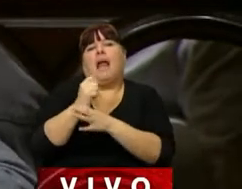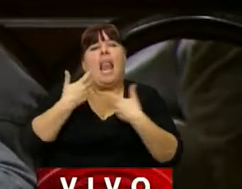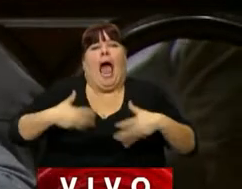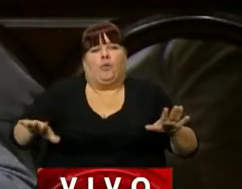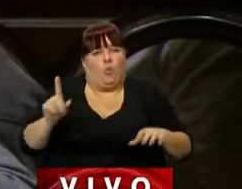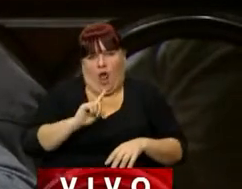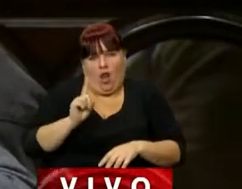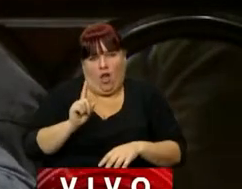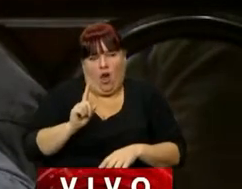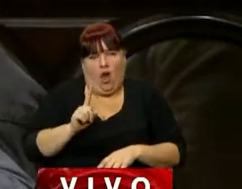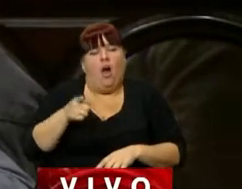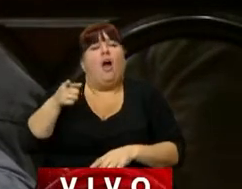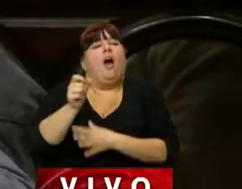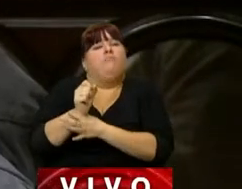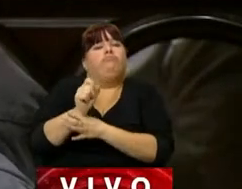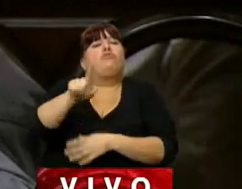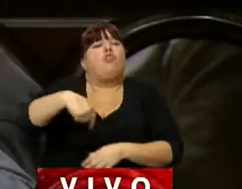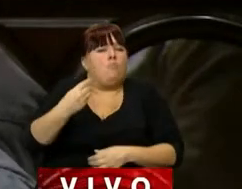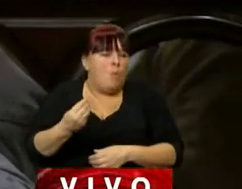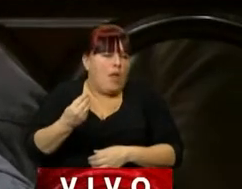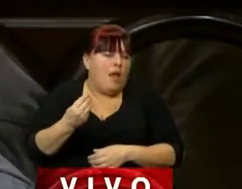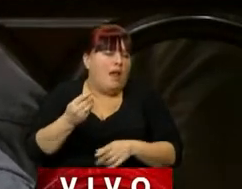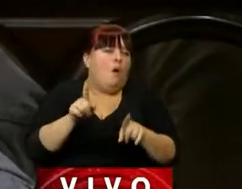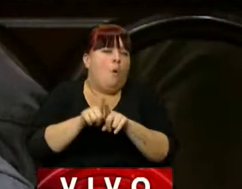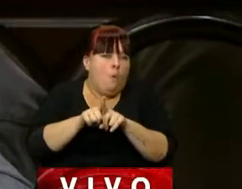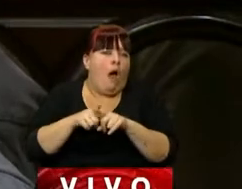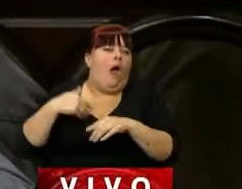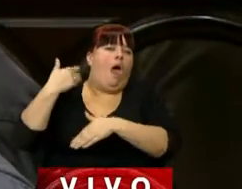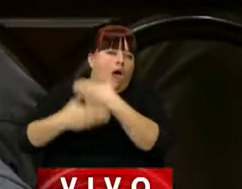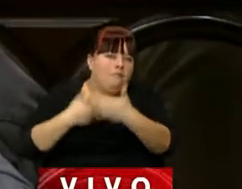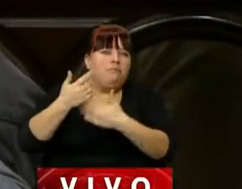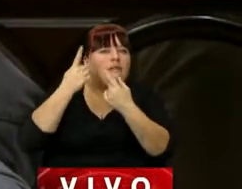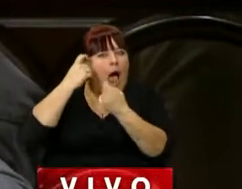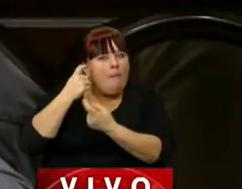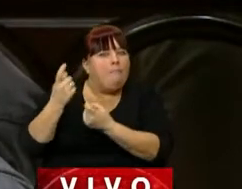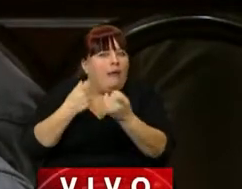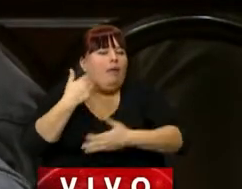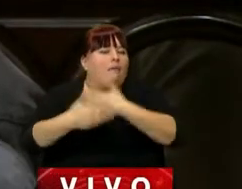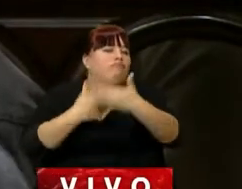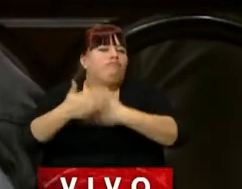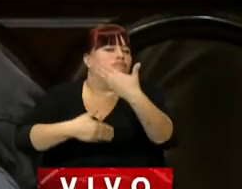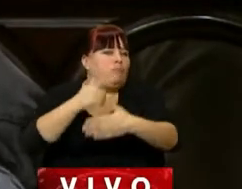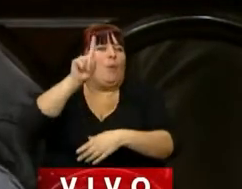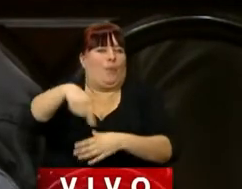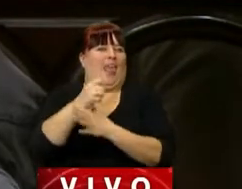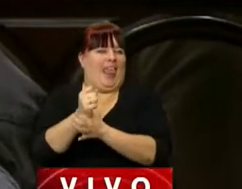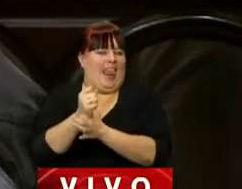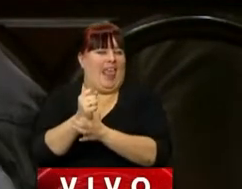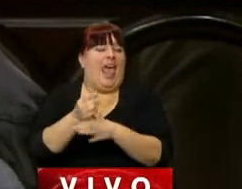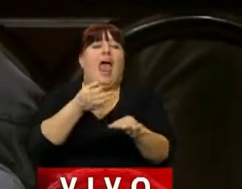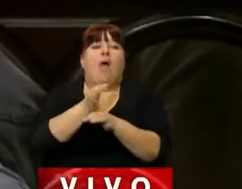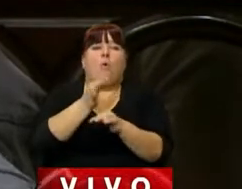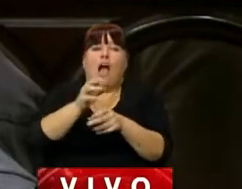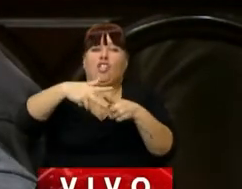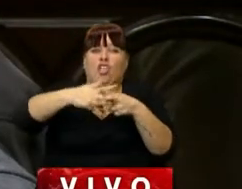innato. Es un talento que tiene que ver con la construcción del conocimiento. La educación